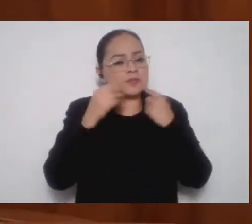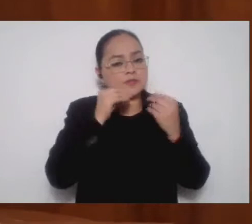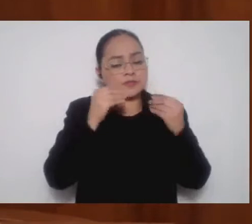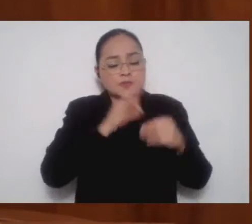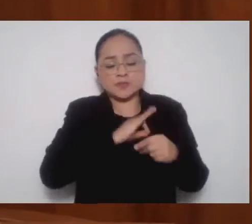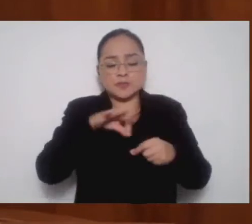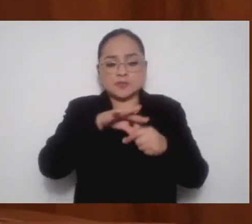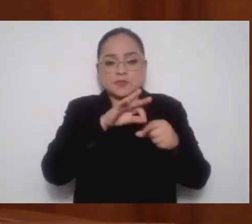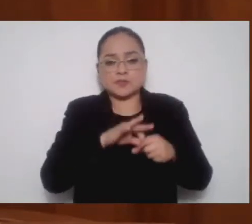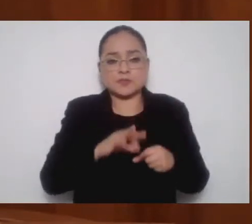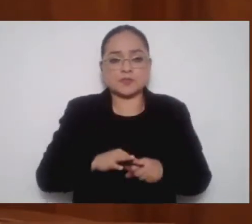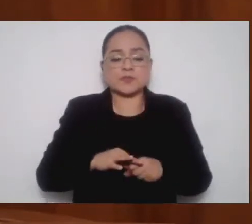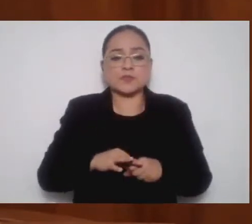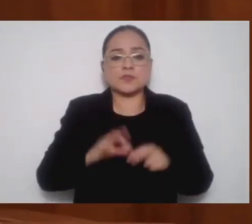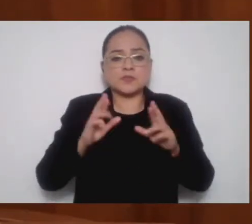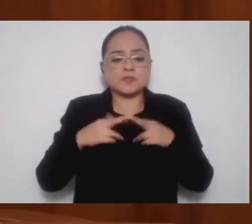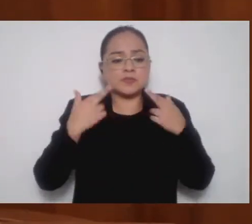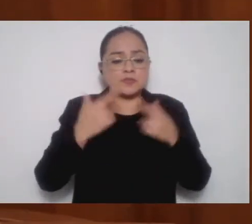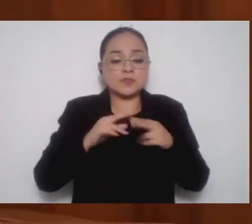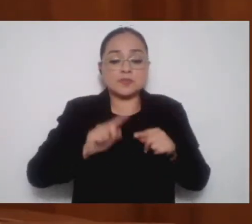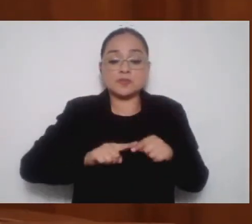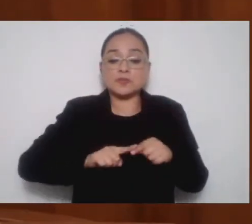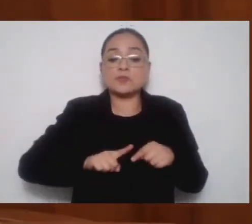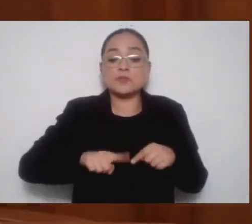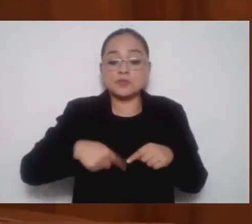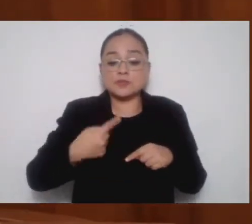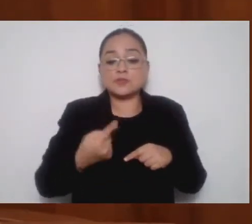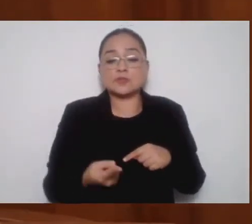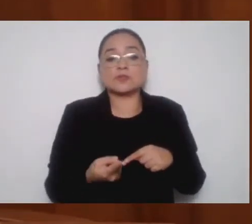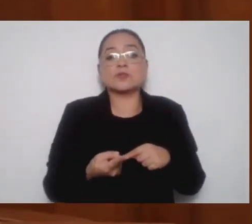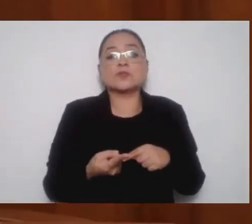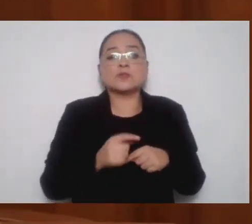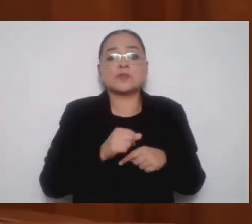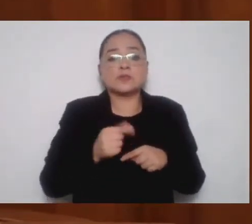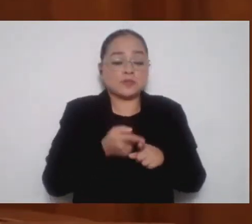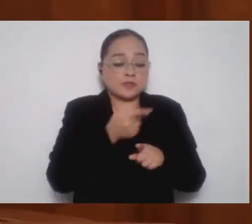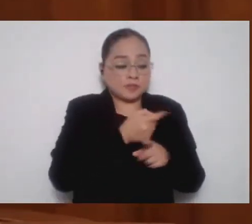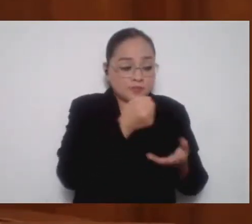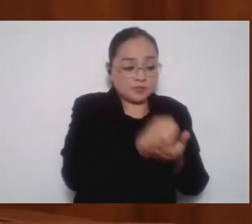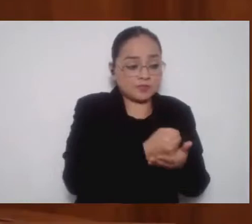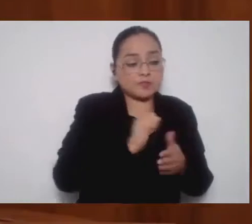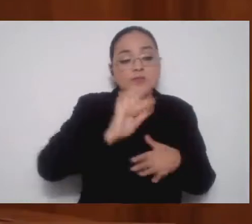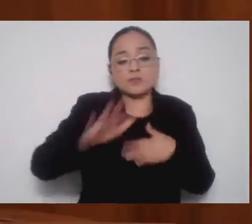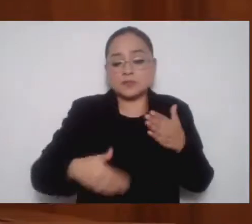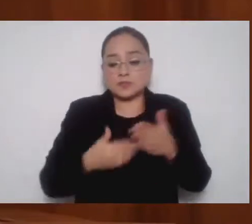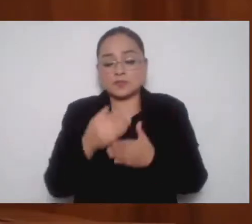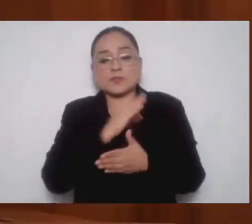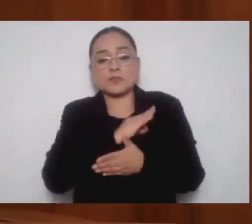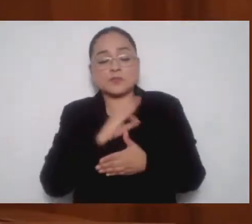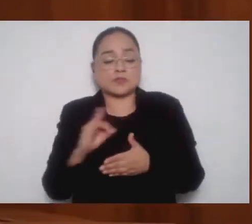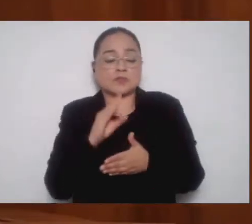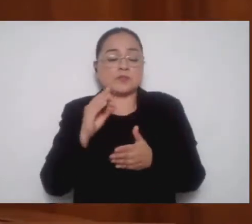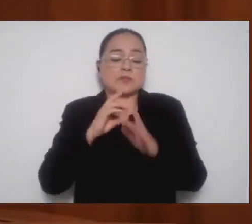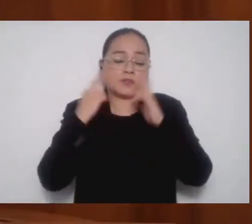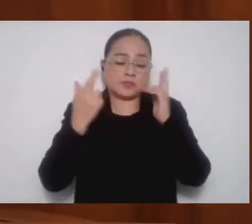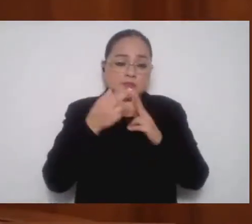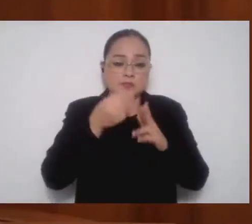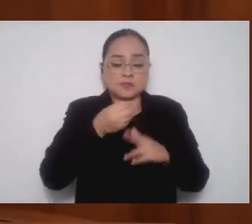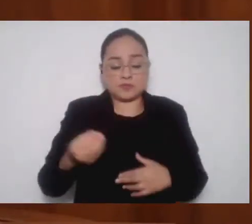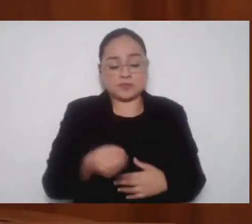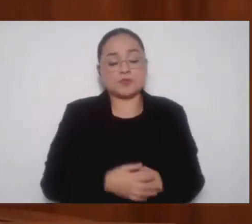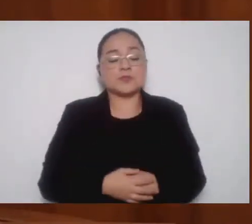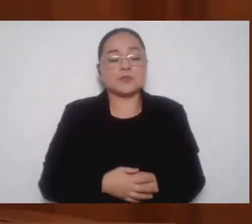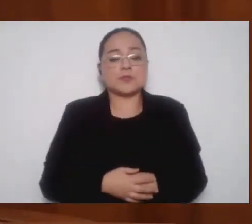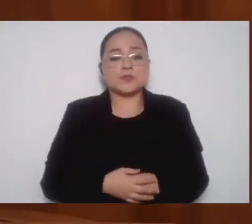y votación en la sesión inmediata posterior a la aprobación del dictamen por parte de